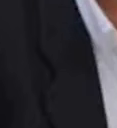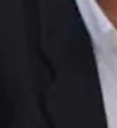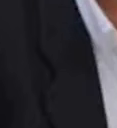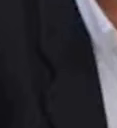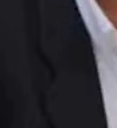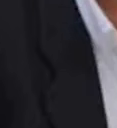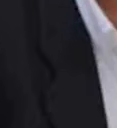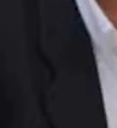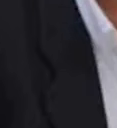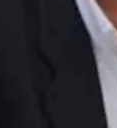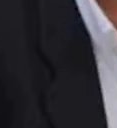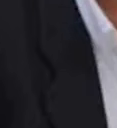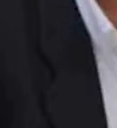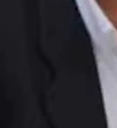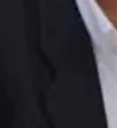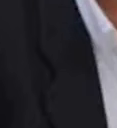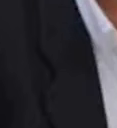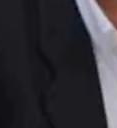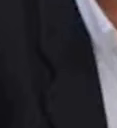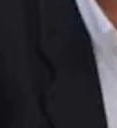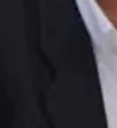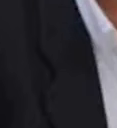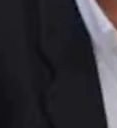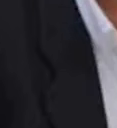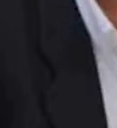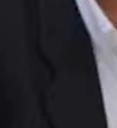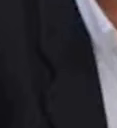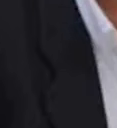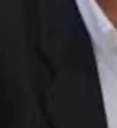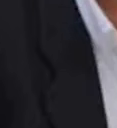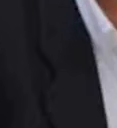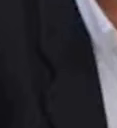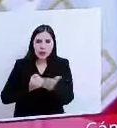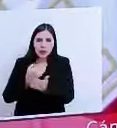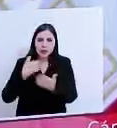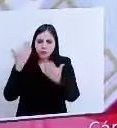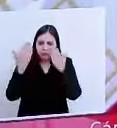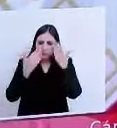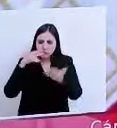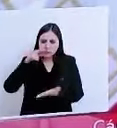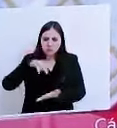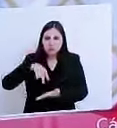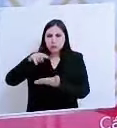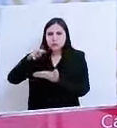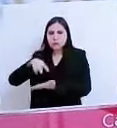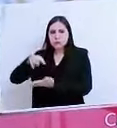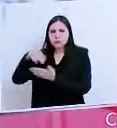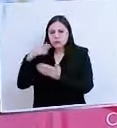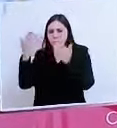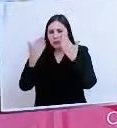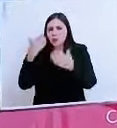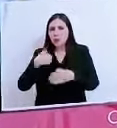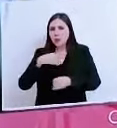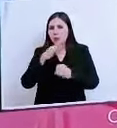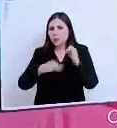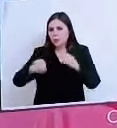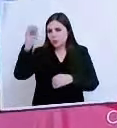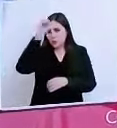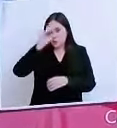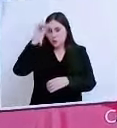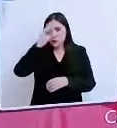en Veracruz el impacto del voto del senador Miguel Ángel yunes Márquez para aprobar la reforma judicial sigue teniendo